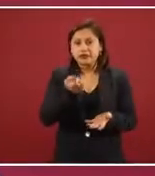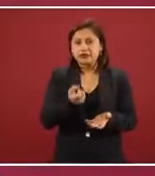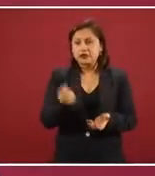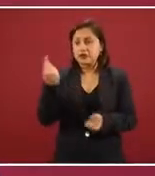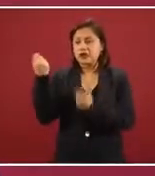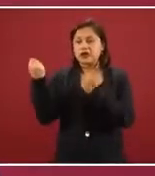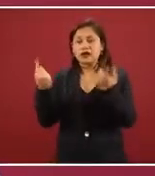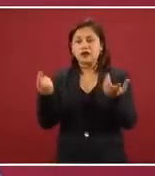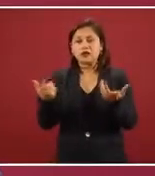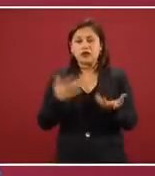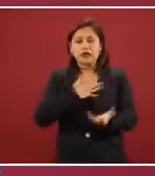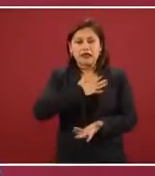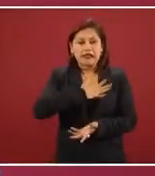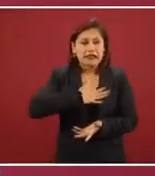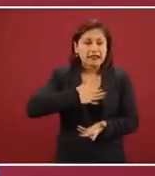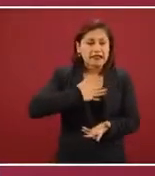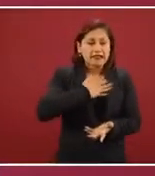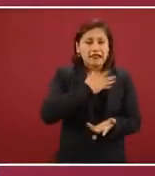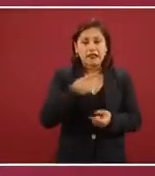polarizó